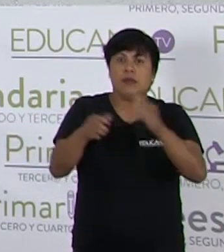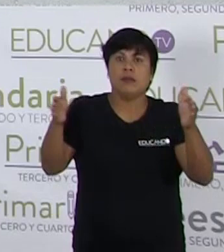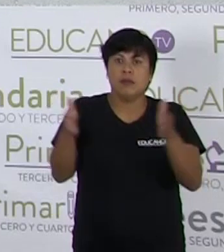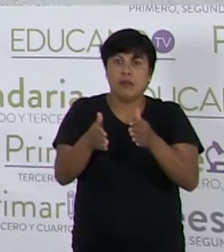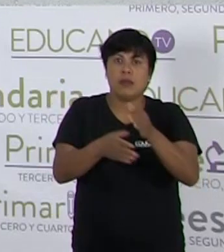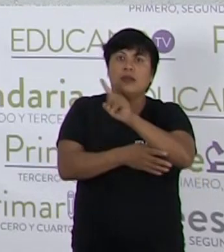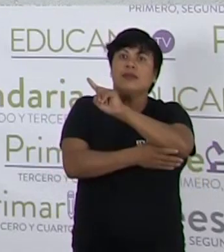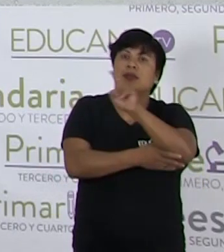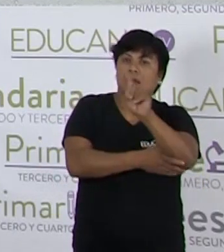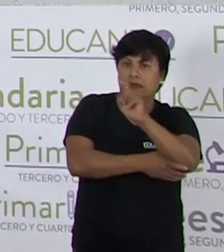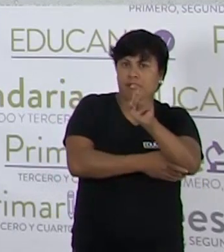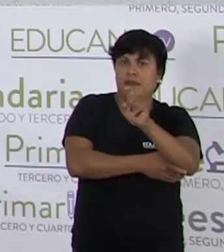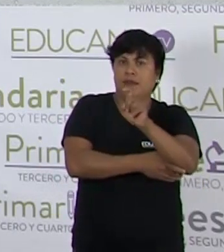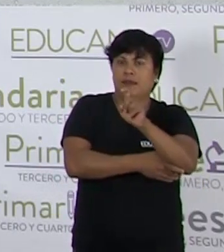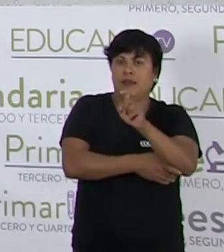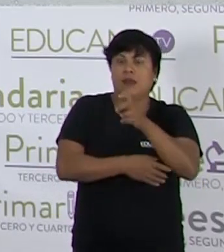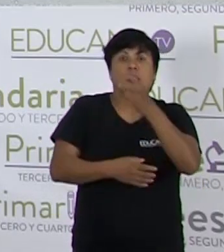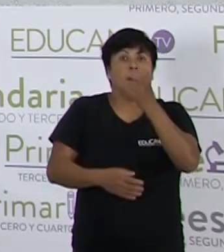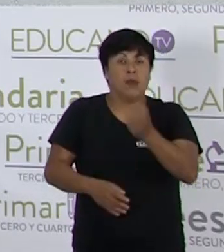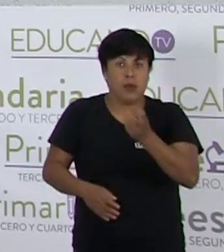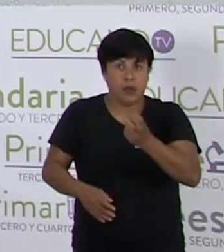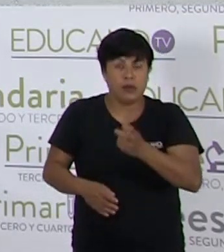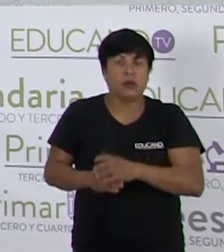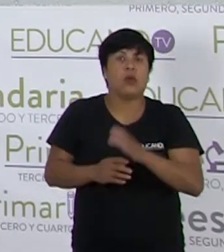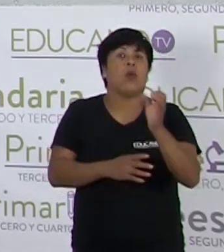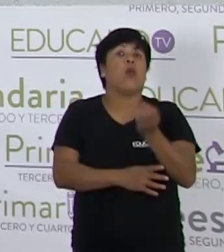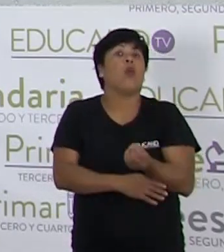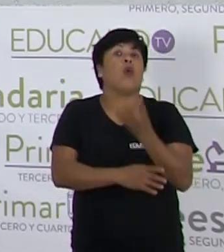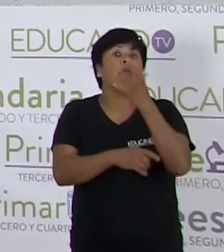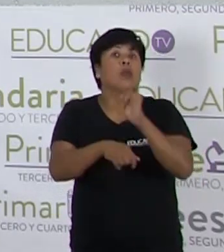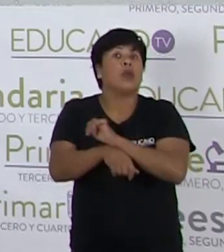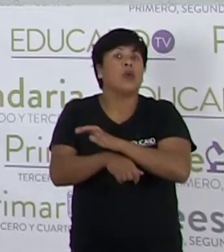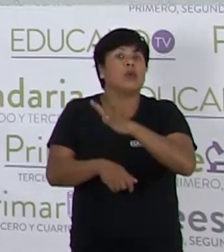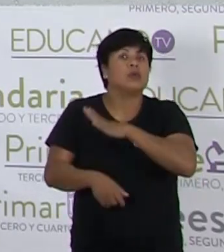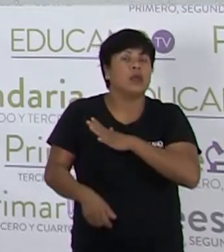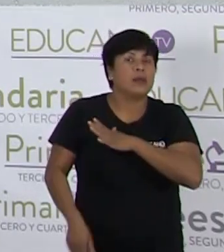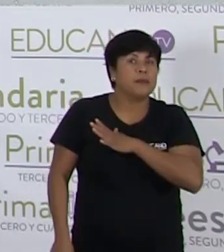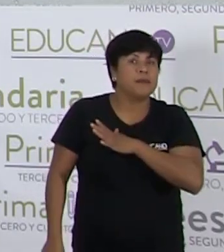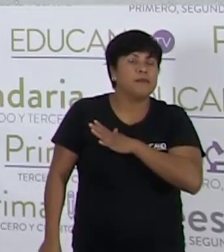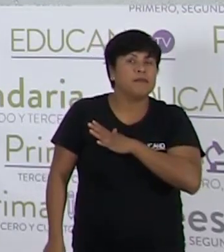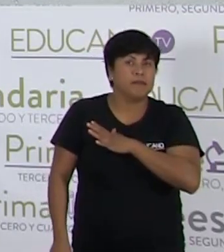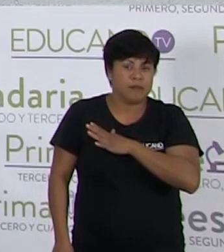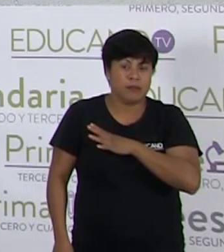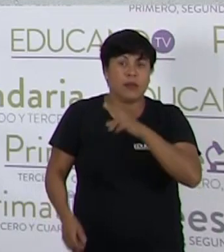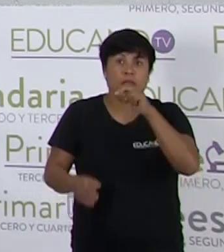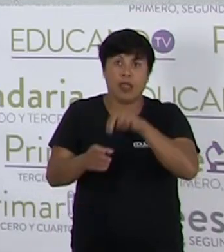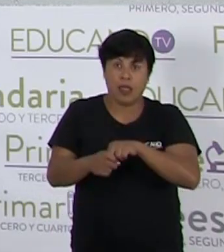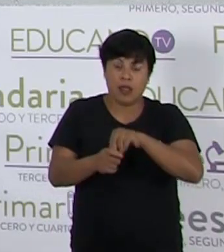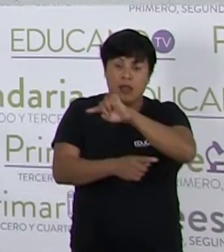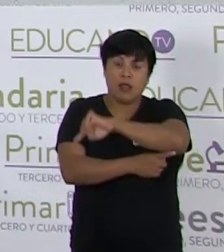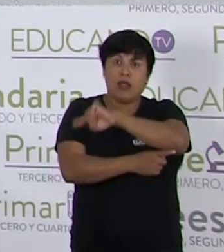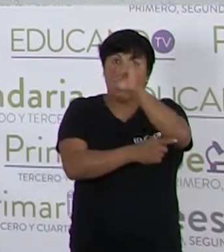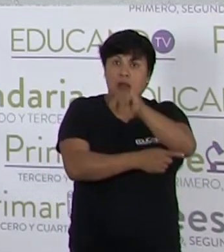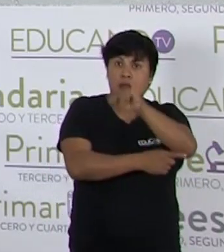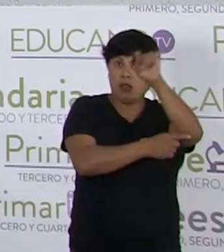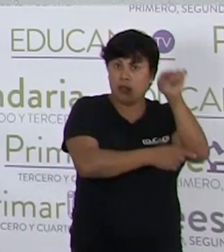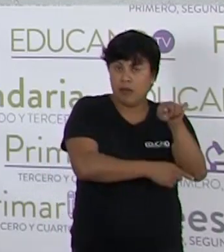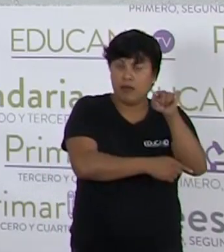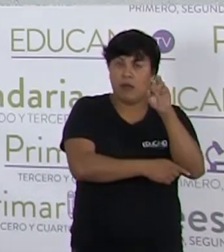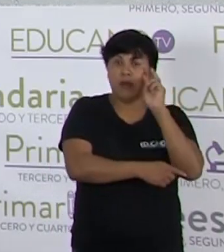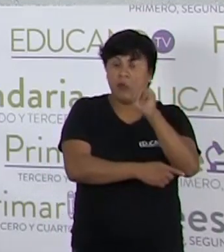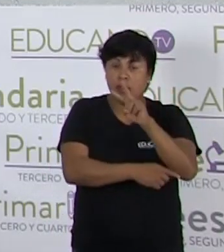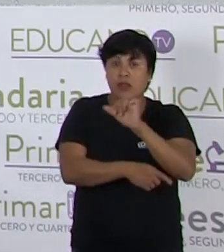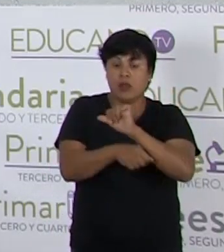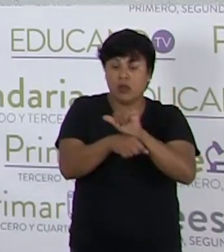valen 100. Por lo tanto, ¿cuántos tendríamos aquí? En los arcos, si los grandes valen